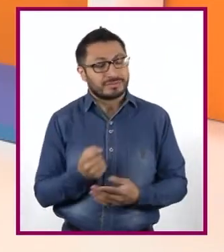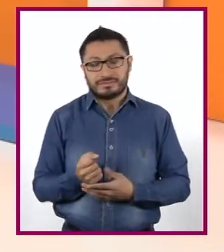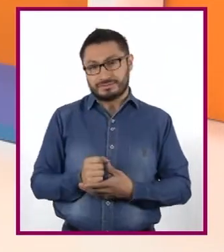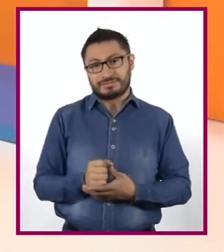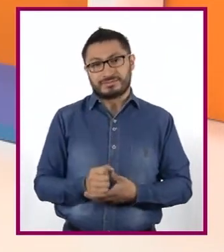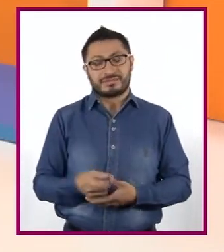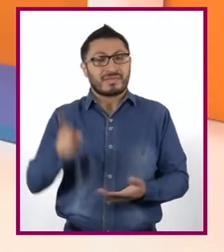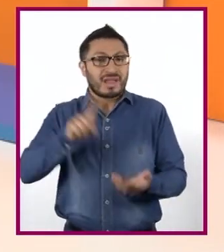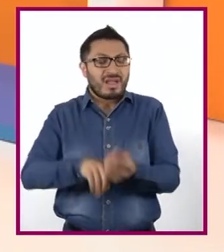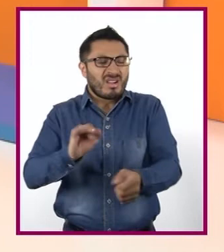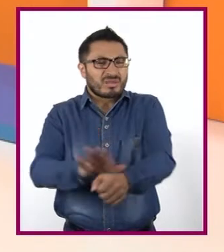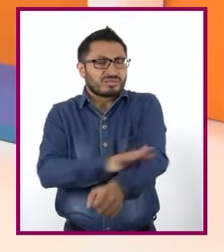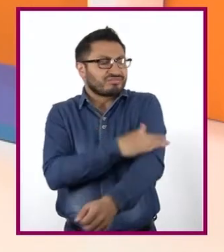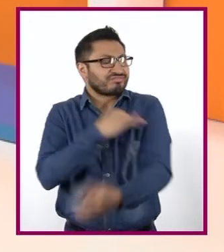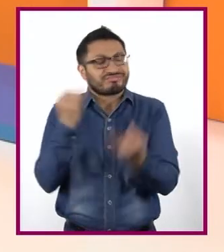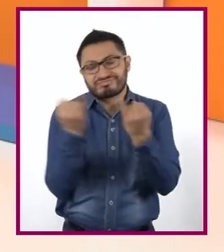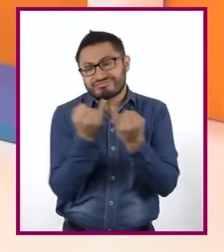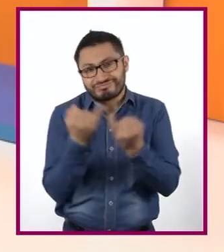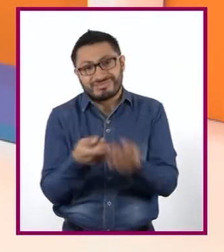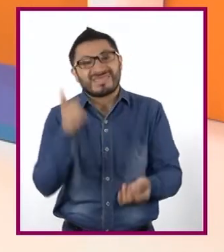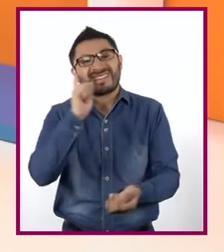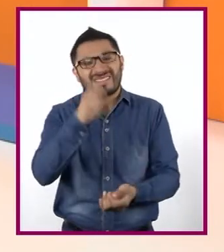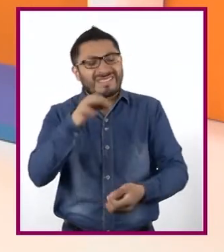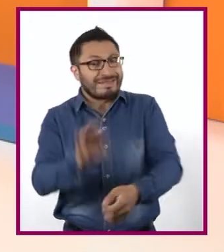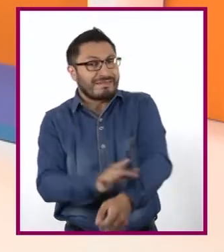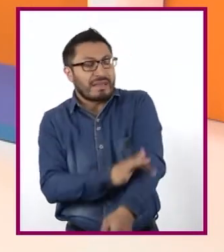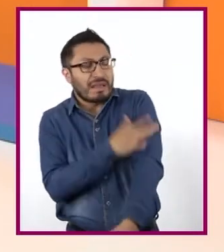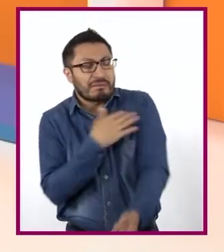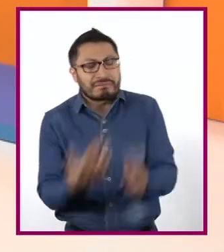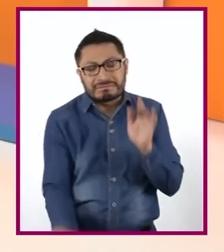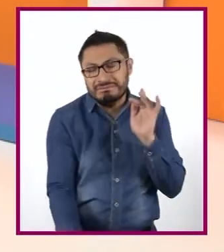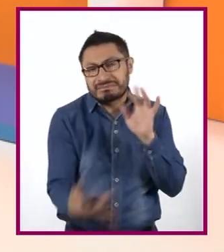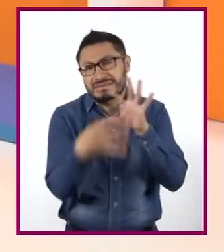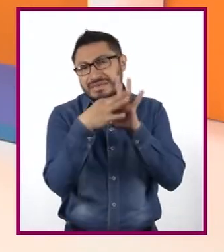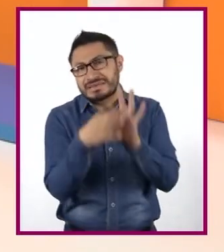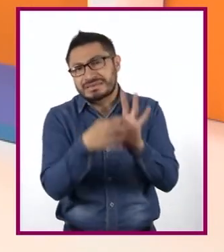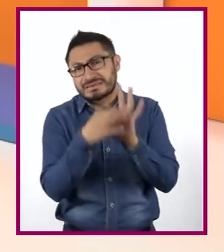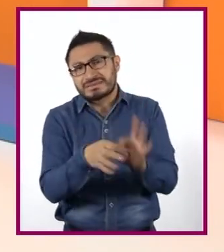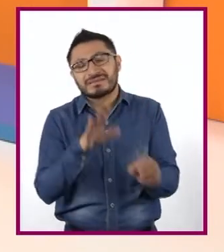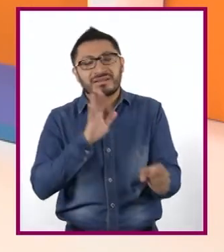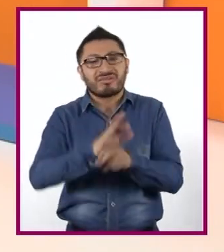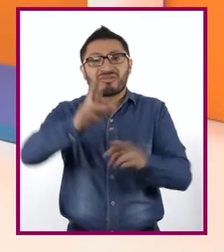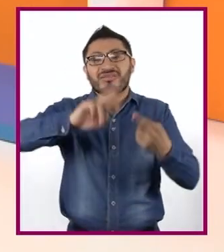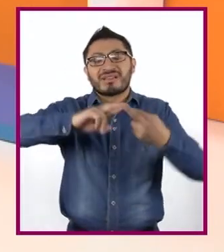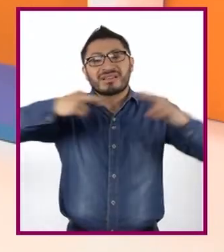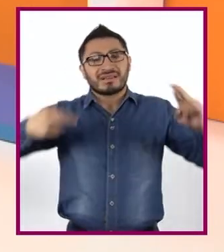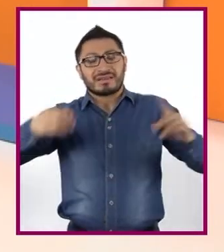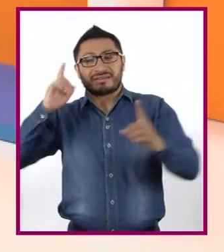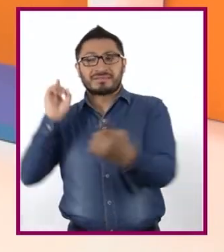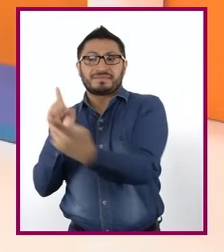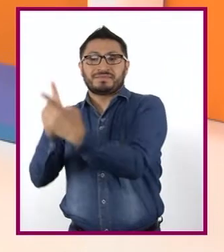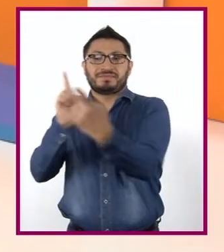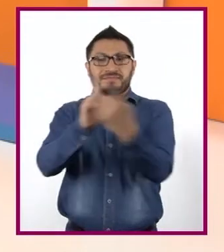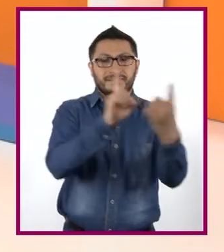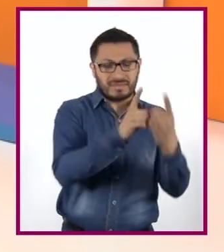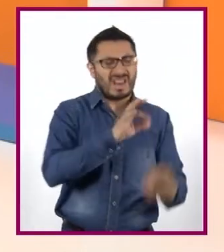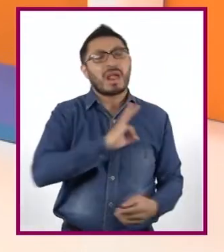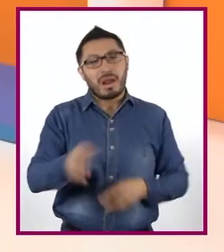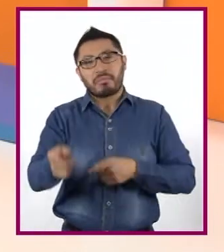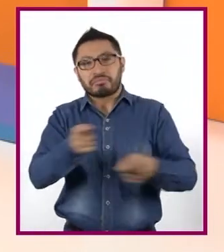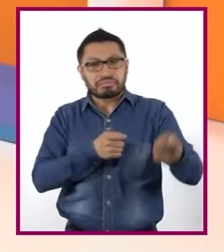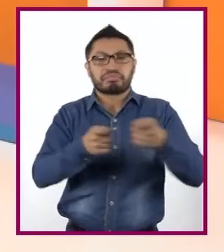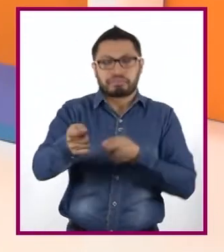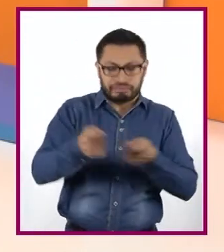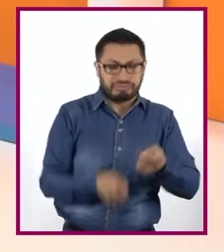similar. Las emociones están vinculadas con las relaciones que establecemos con los demás. Las podemos regular,